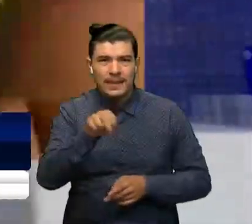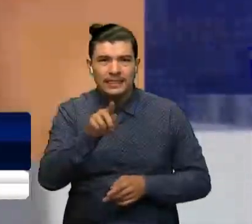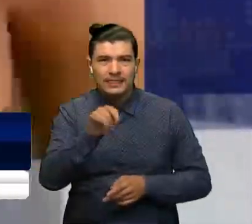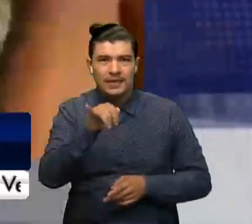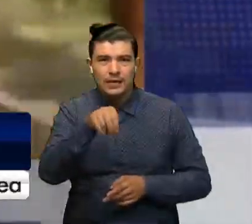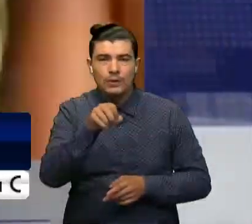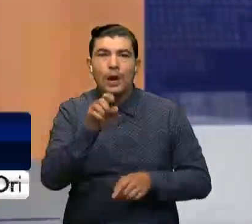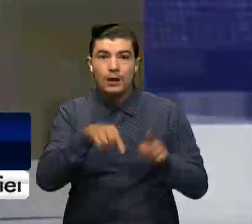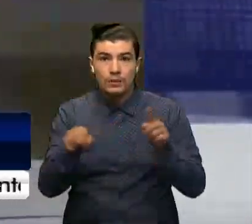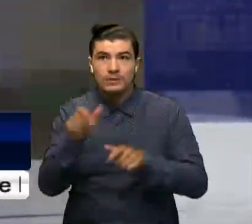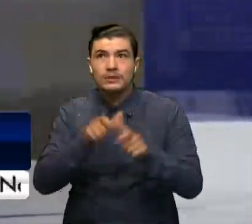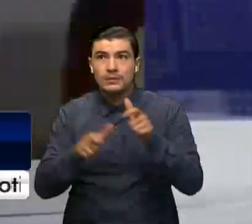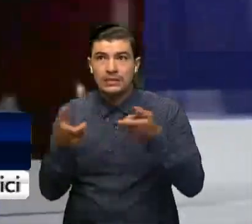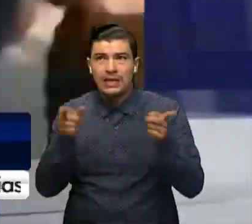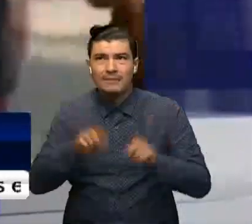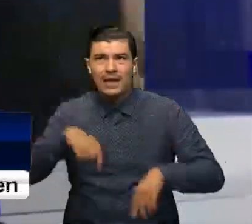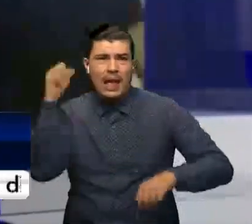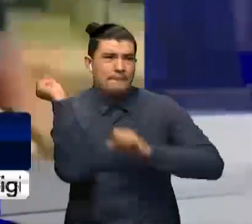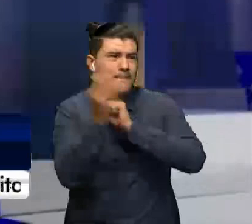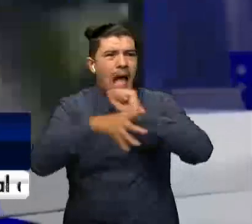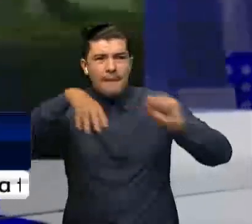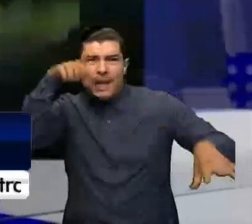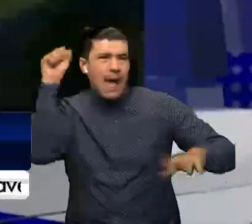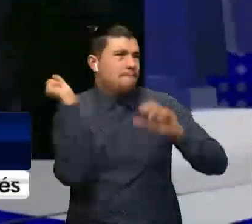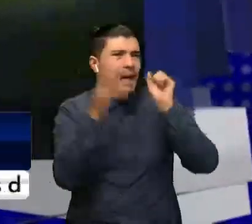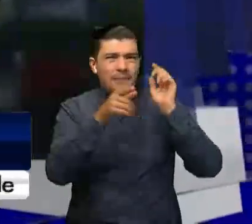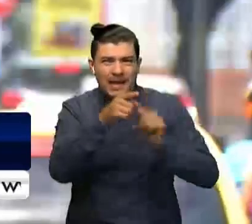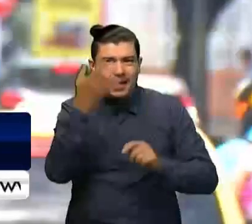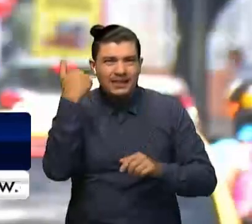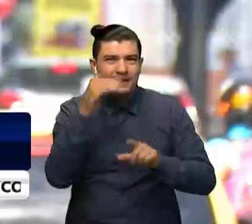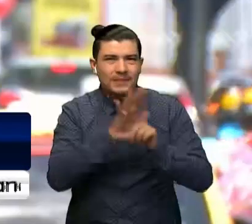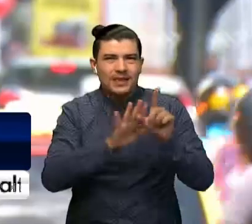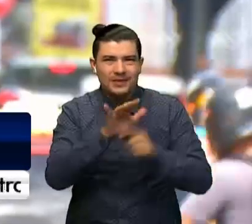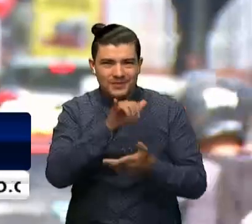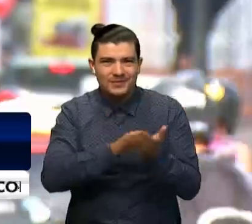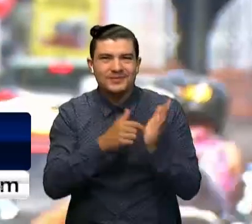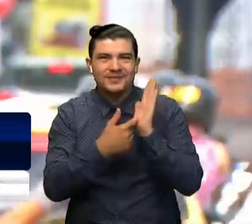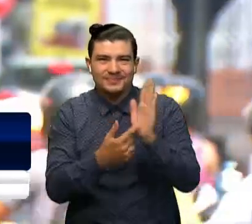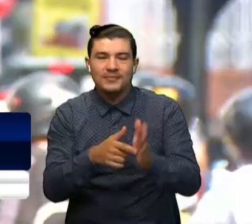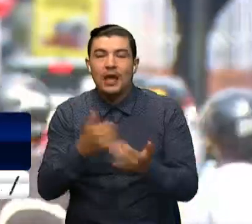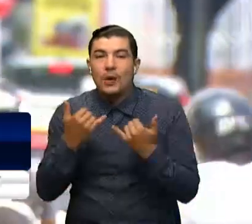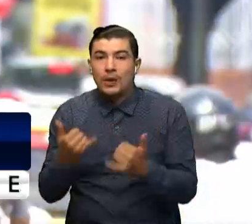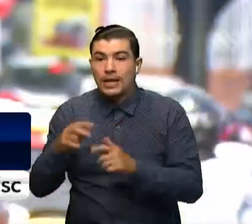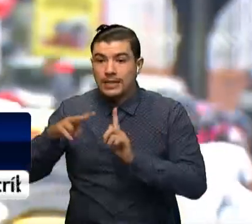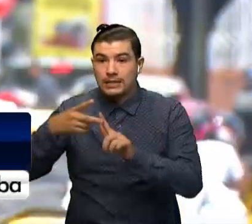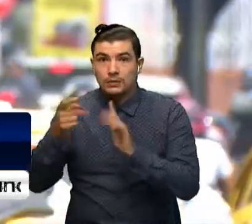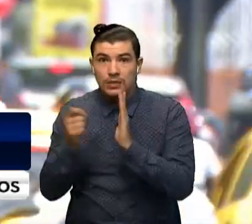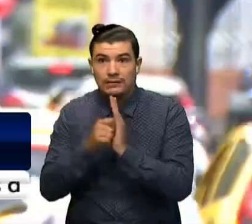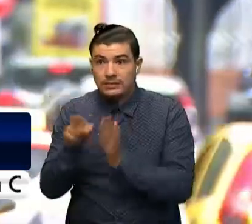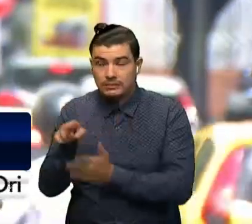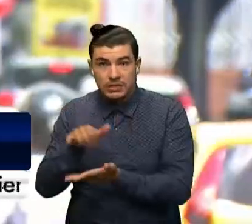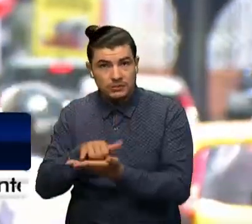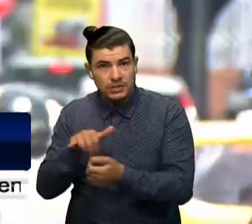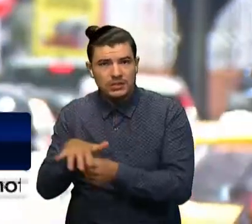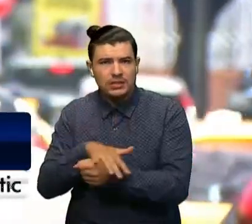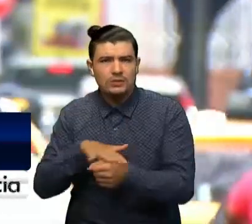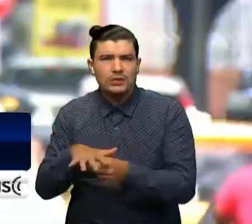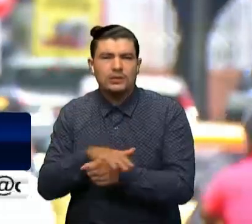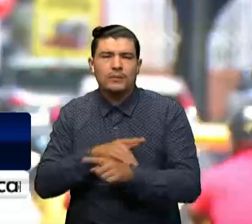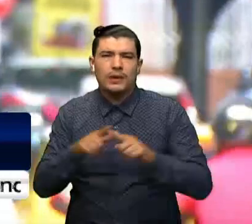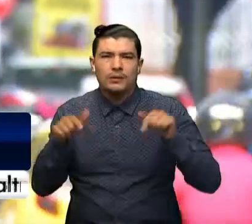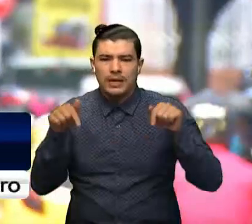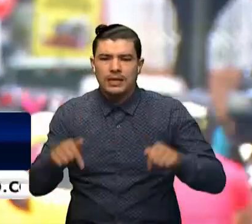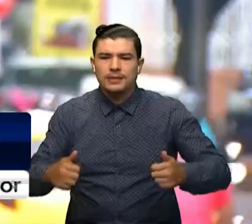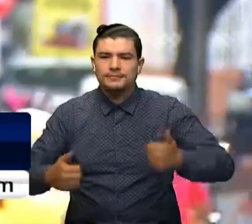cuchillo a los soldados y además destruyeron una camioneta de uso oficial. Muy bien, el mensaje ha sido claro por parte del ejército y es frenarle